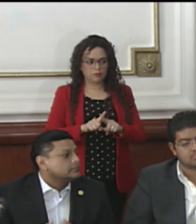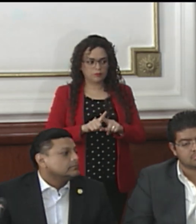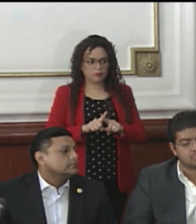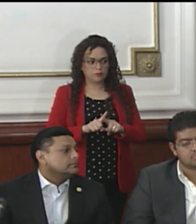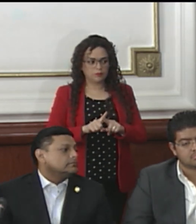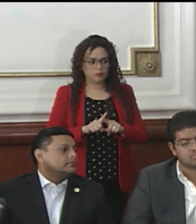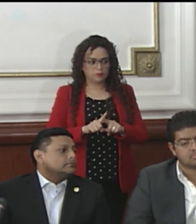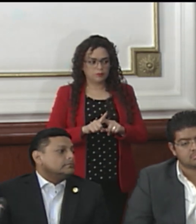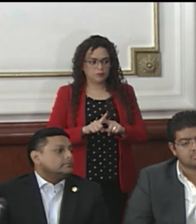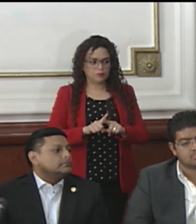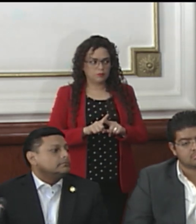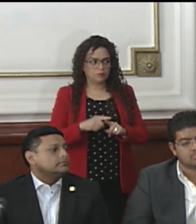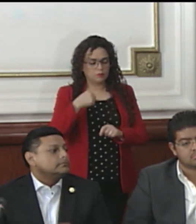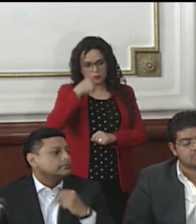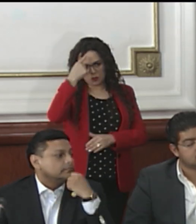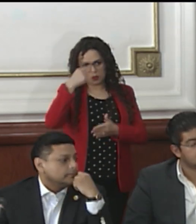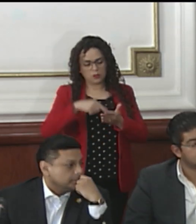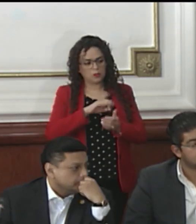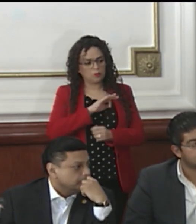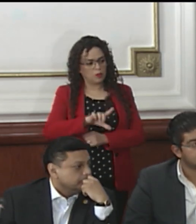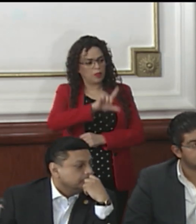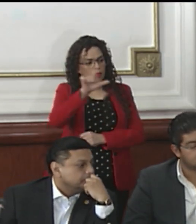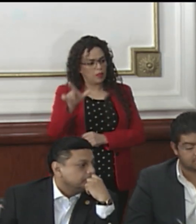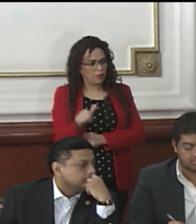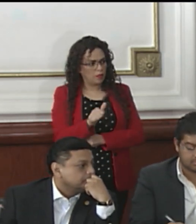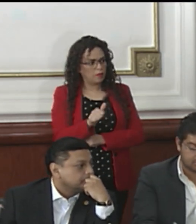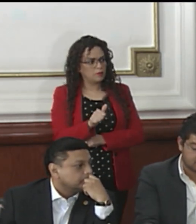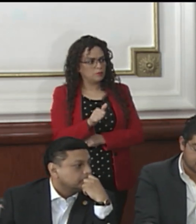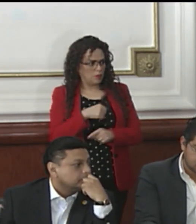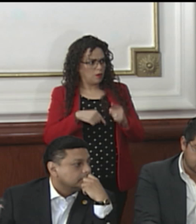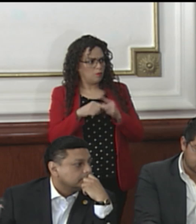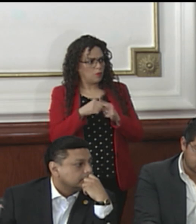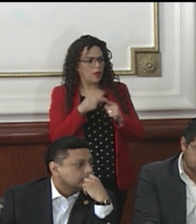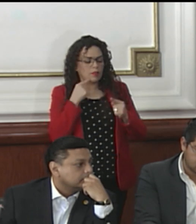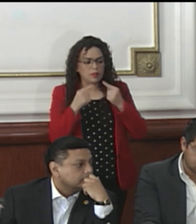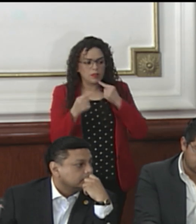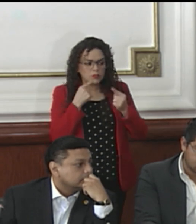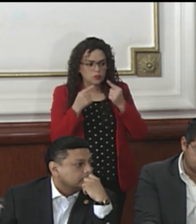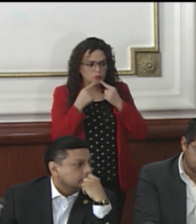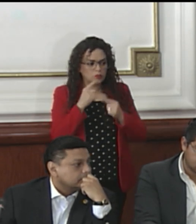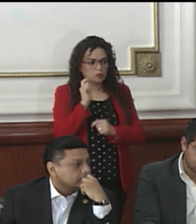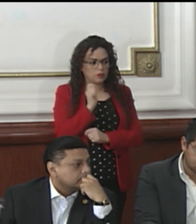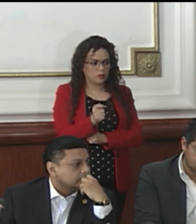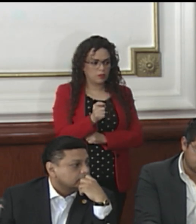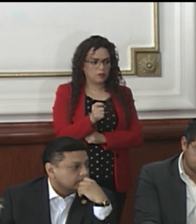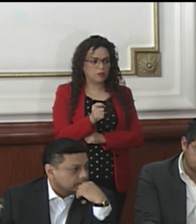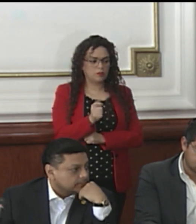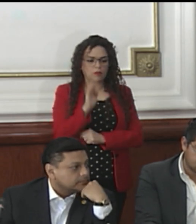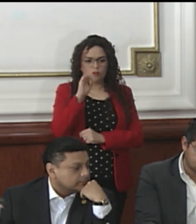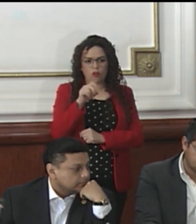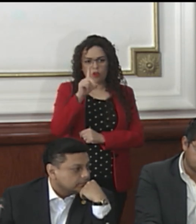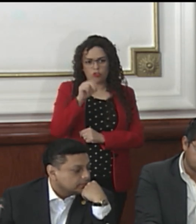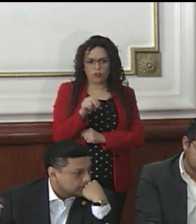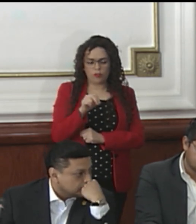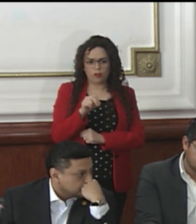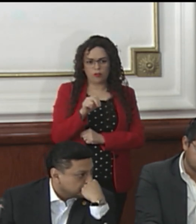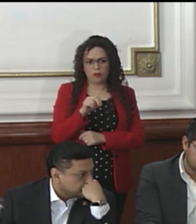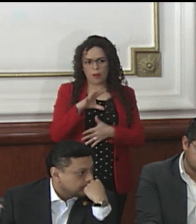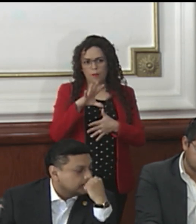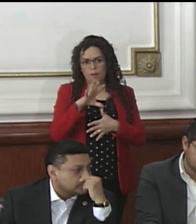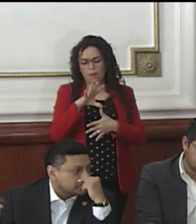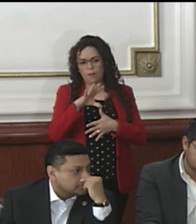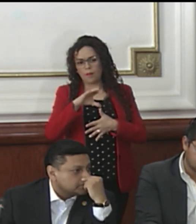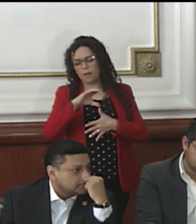Incluso sería bueno en algún momento poder discutir que se regrese el fondo metropolitano que había en el Congreso de la